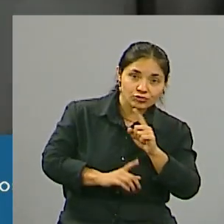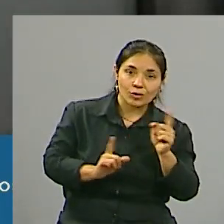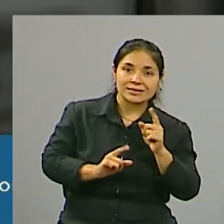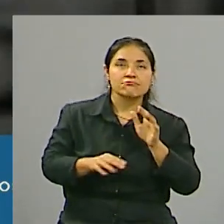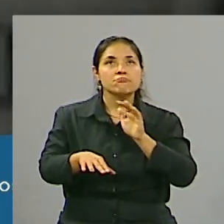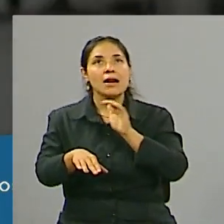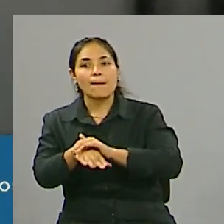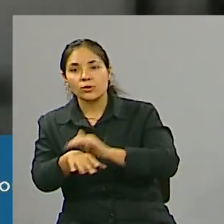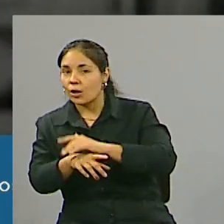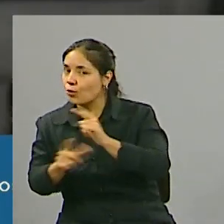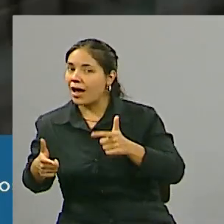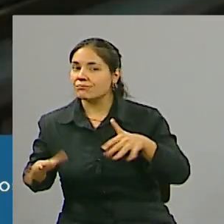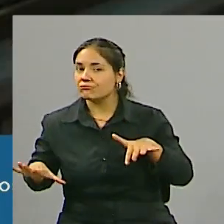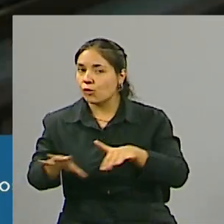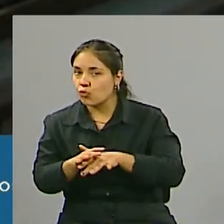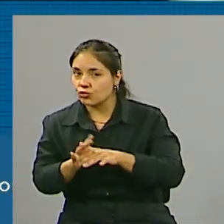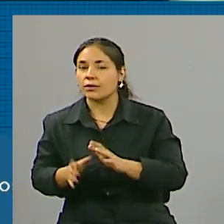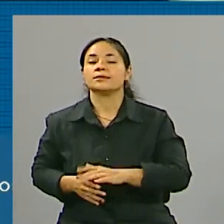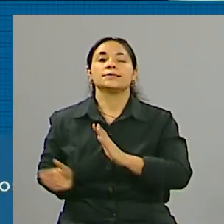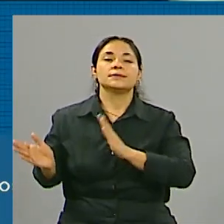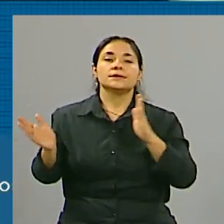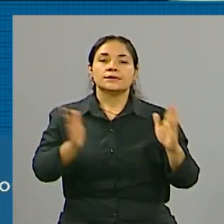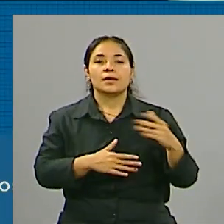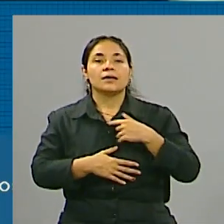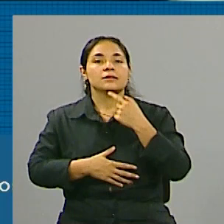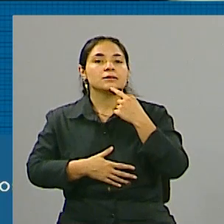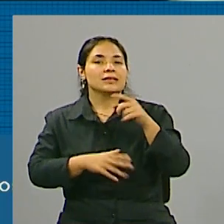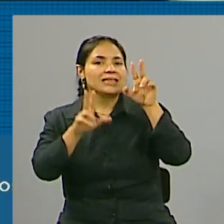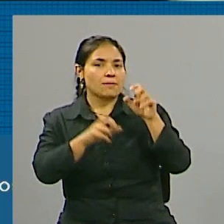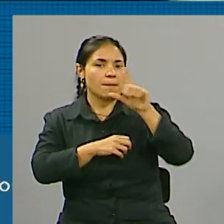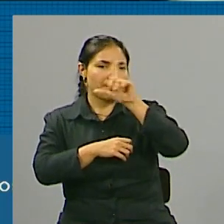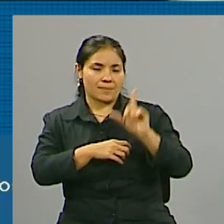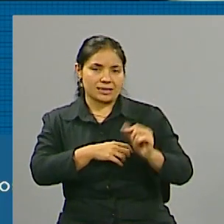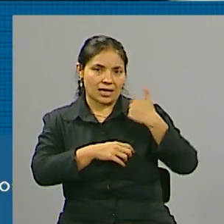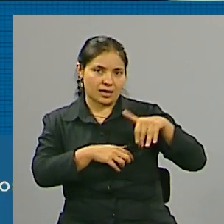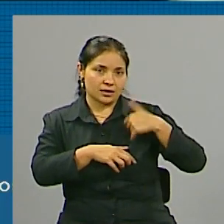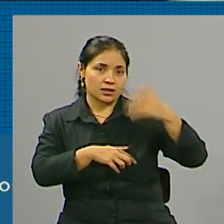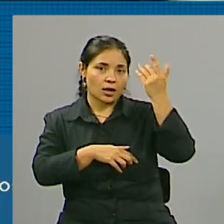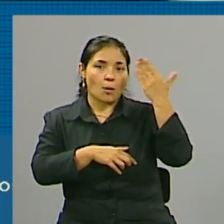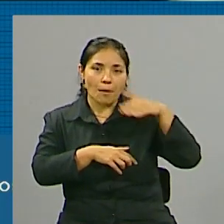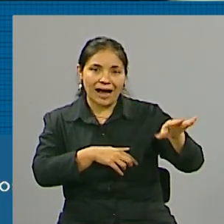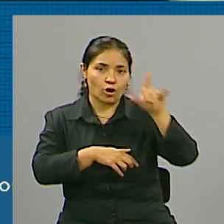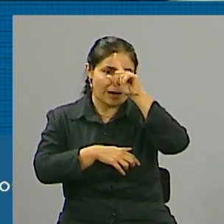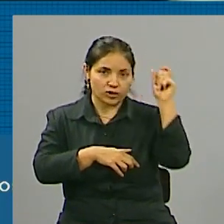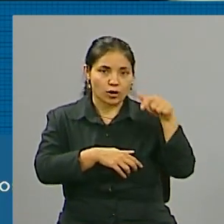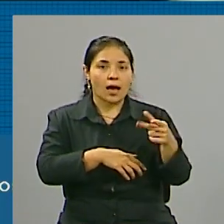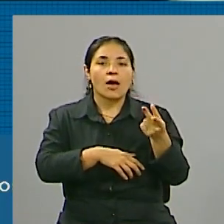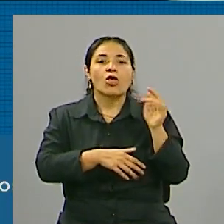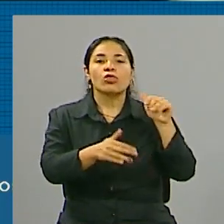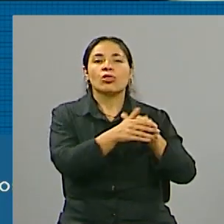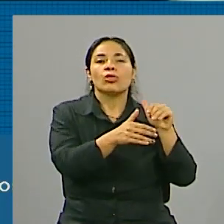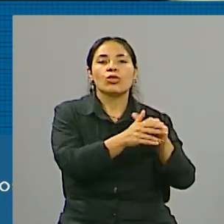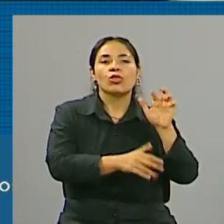dolarización. Federico, vos hablabas recién, hacías referencia al tema de las reservas que tiene nuestro país, las reservas en dólares. ¿Cuál